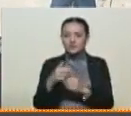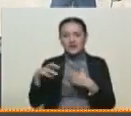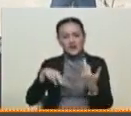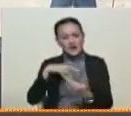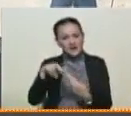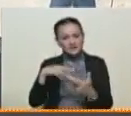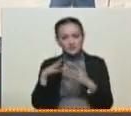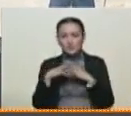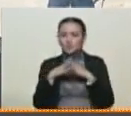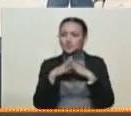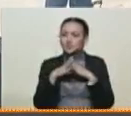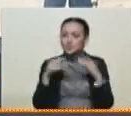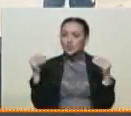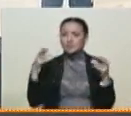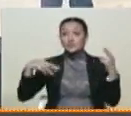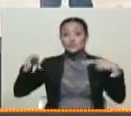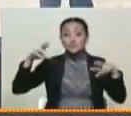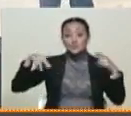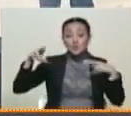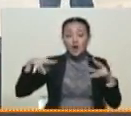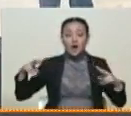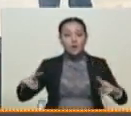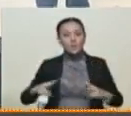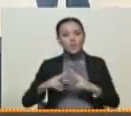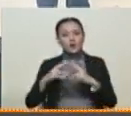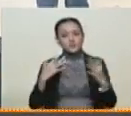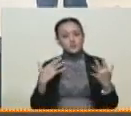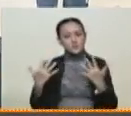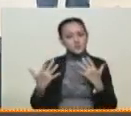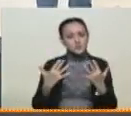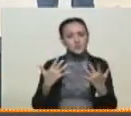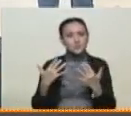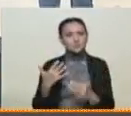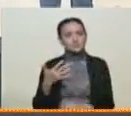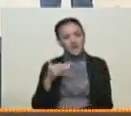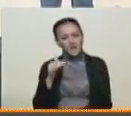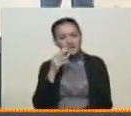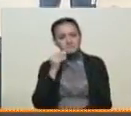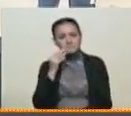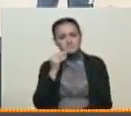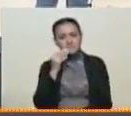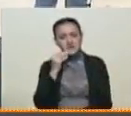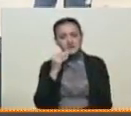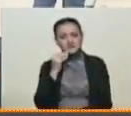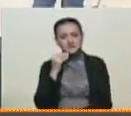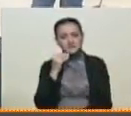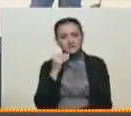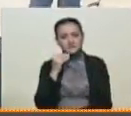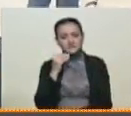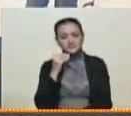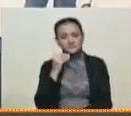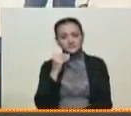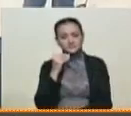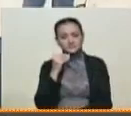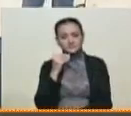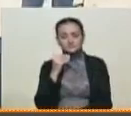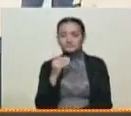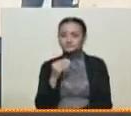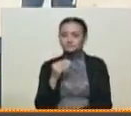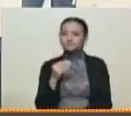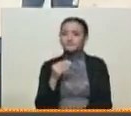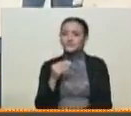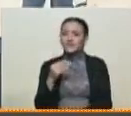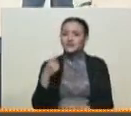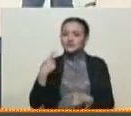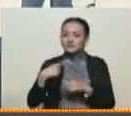recreación, para el encuentro. Pero más allá hay experiencias hermosísimas donde se viene democratizando el teatro y el cine en